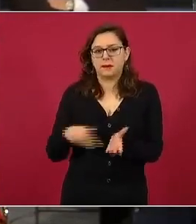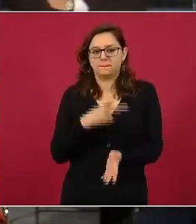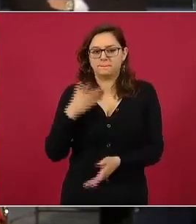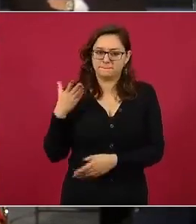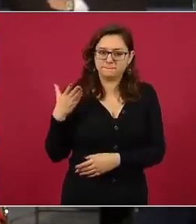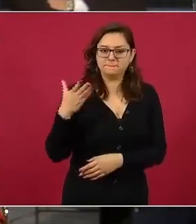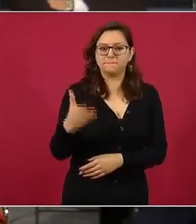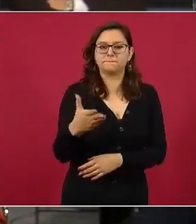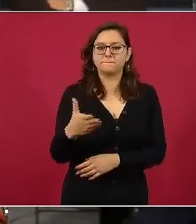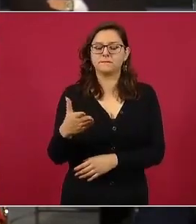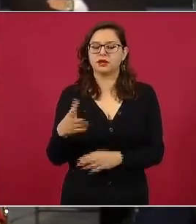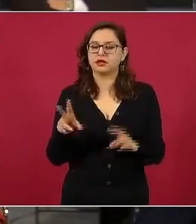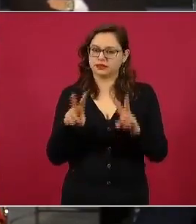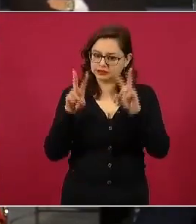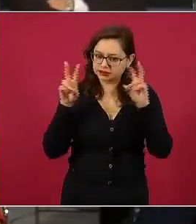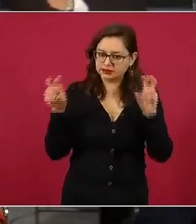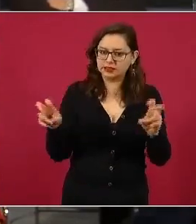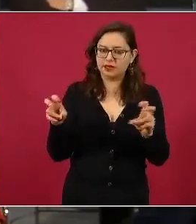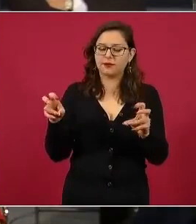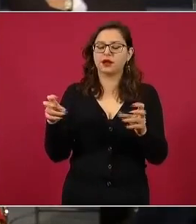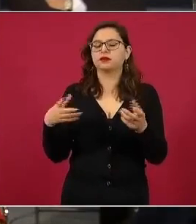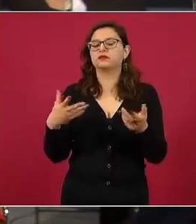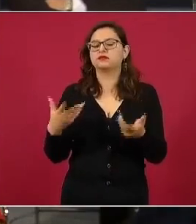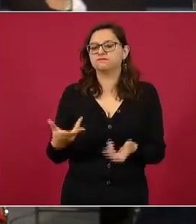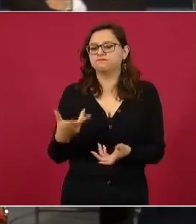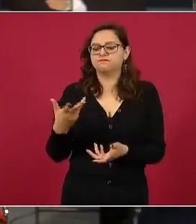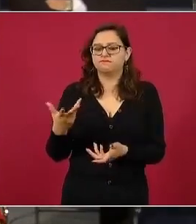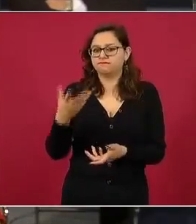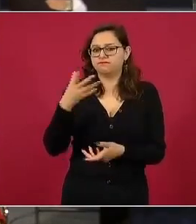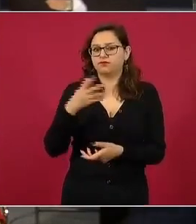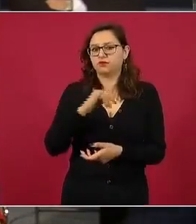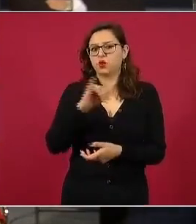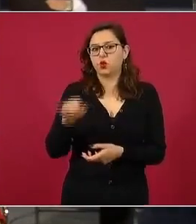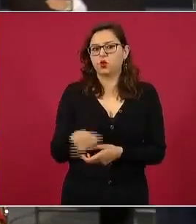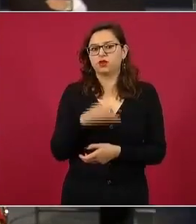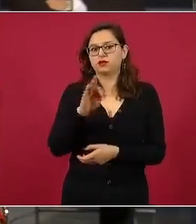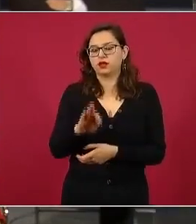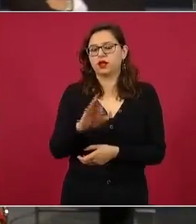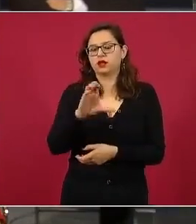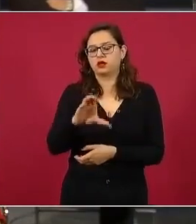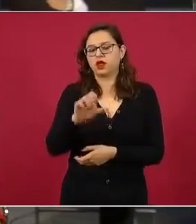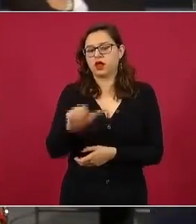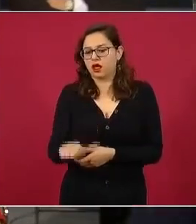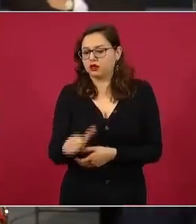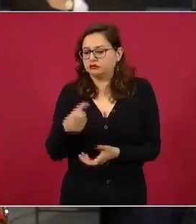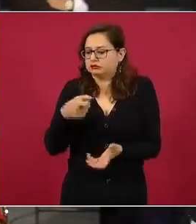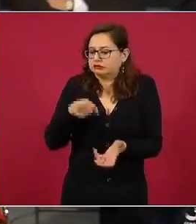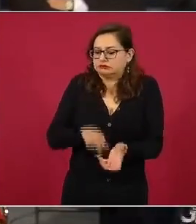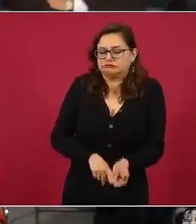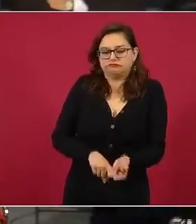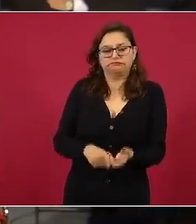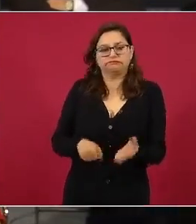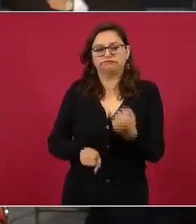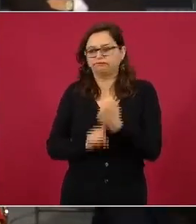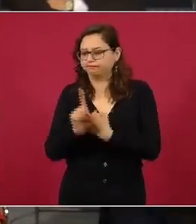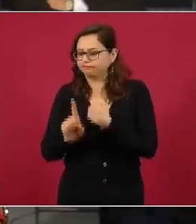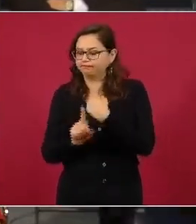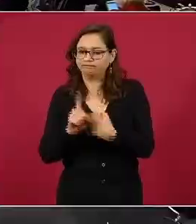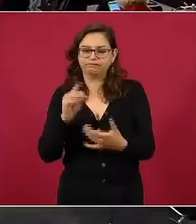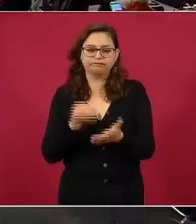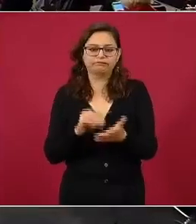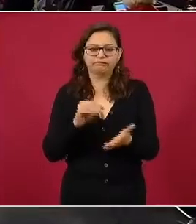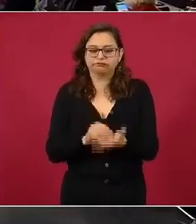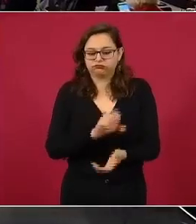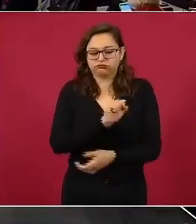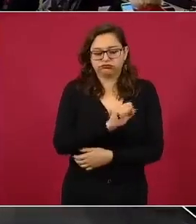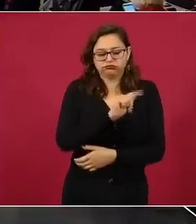peticiones al tema, es que está atorado esto en la Junta Federal de Conciliación y Arbitraje. El tema de la Secretaría del Trabajo no ha